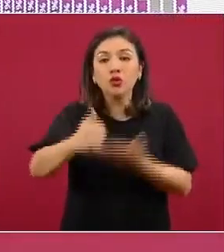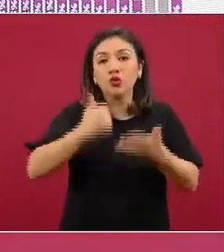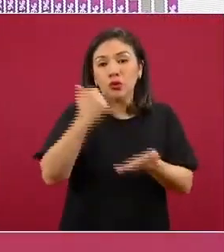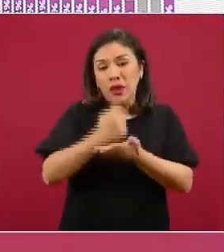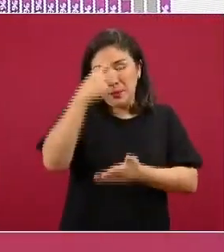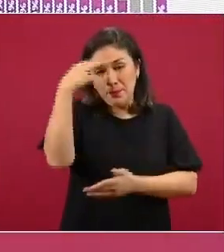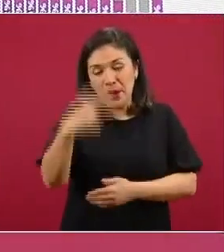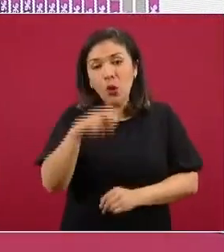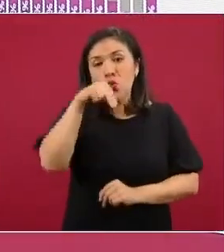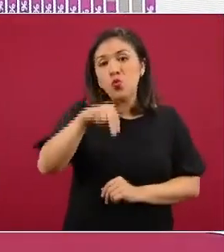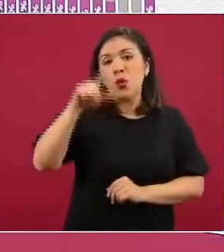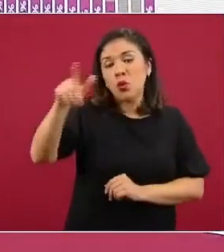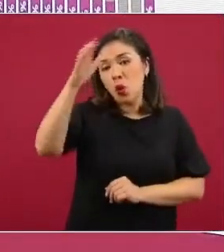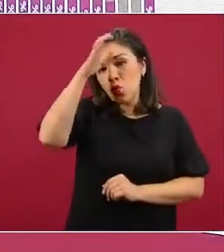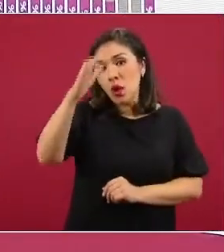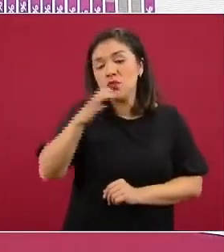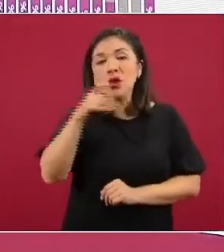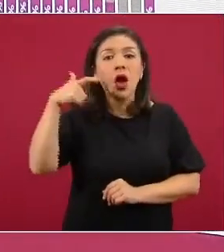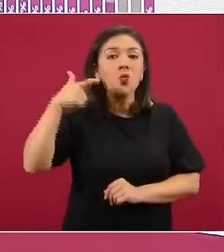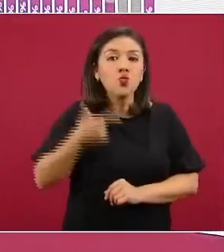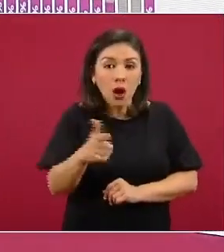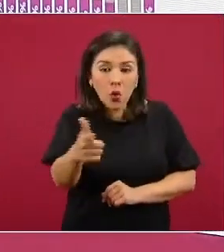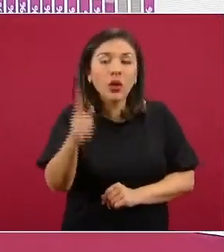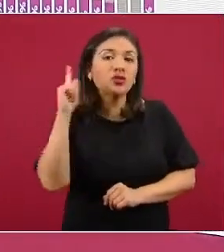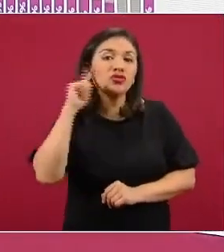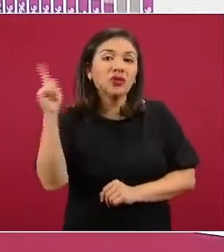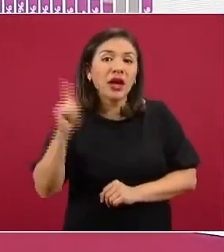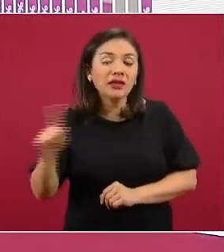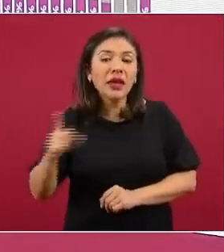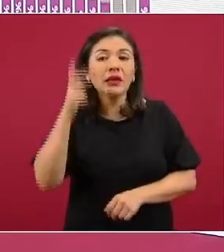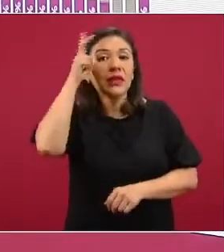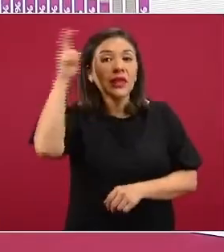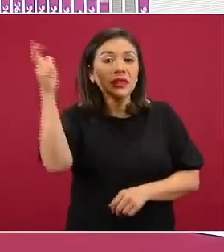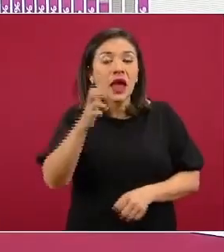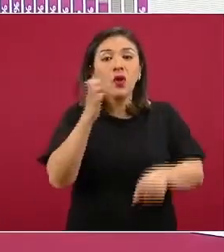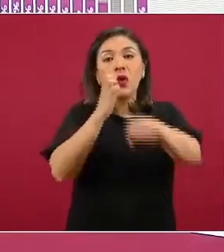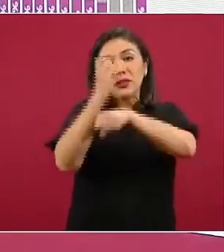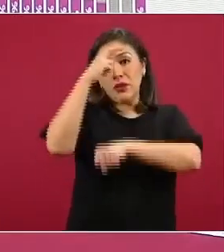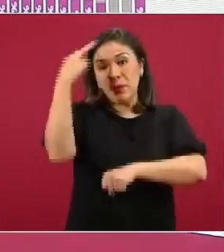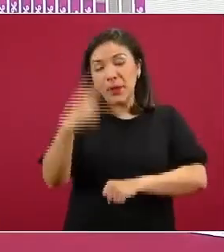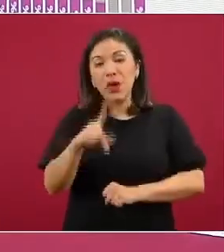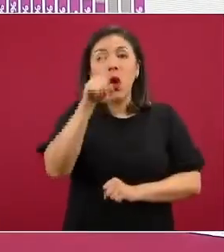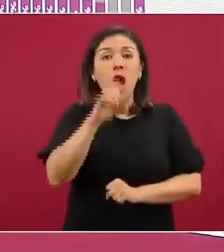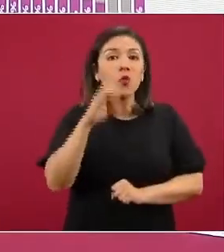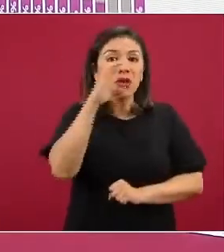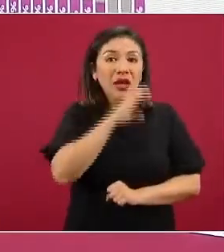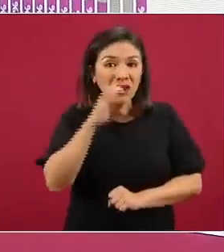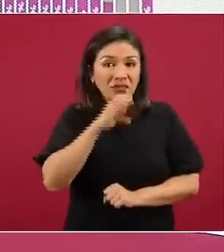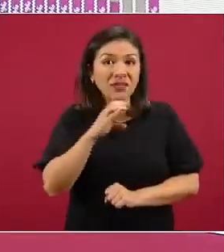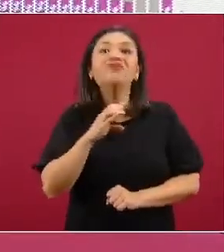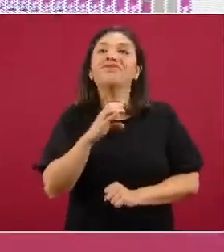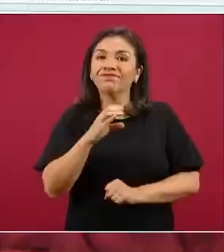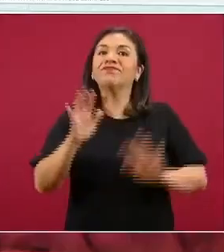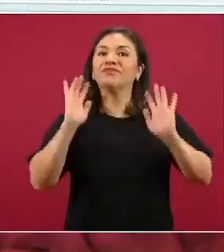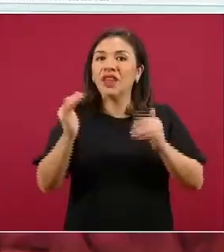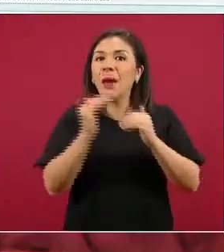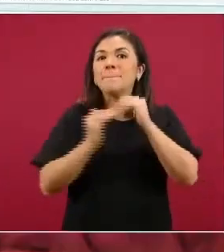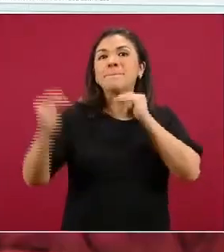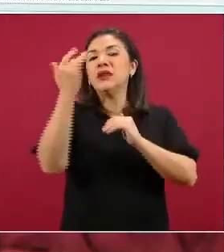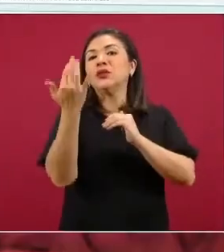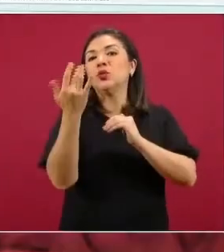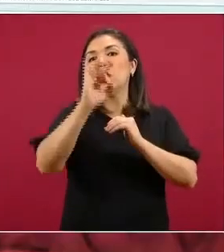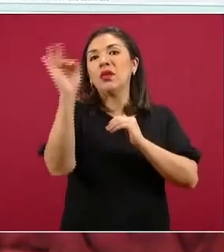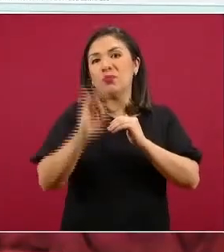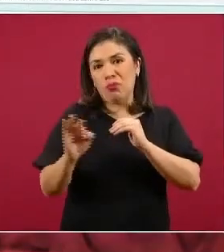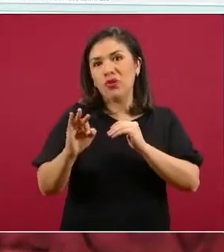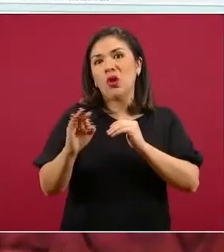León, Coahuila, Guanajuato, Zacatecas, Hidalgo, Estado de México y Aguascalientes, que ya están por arriba de 50